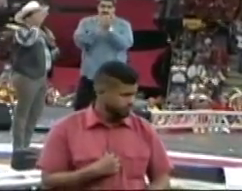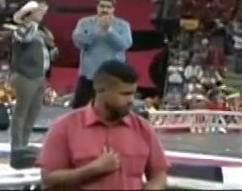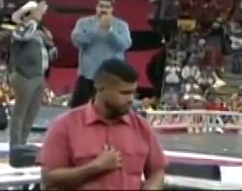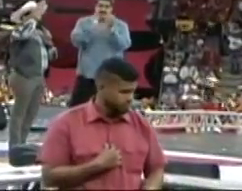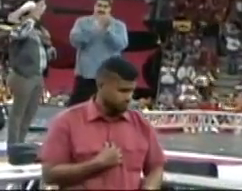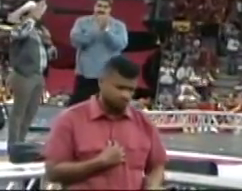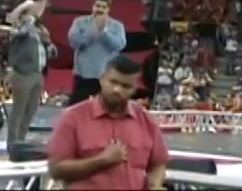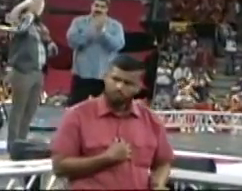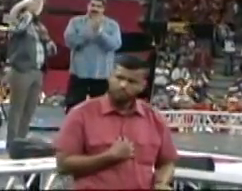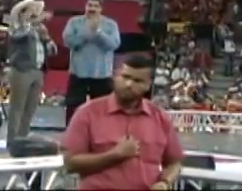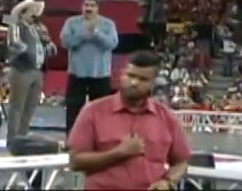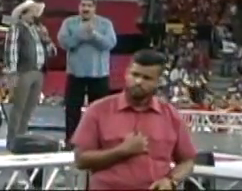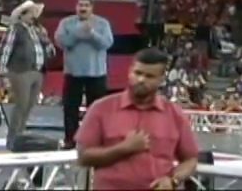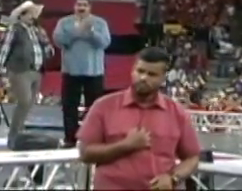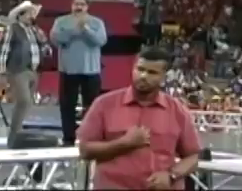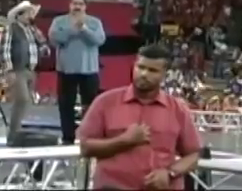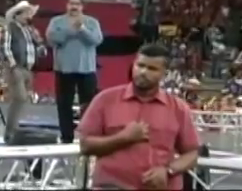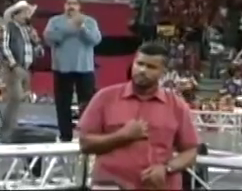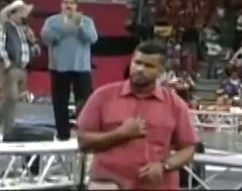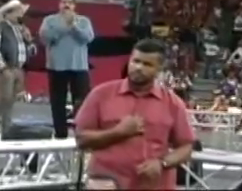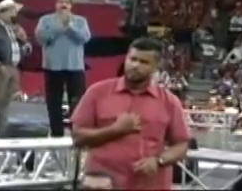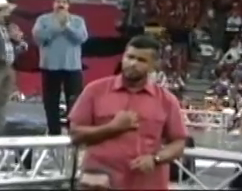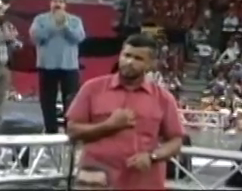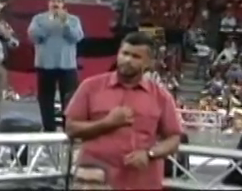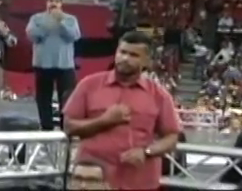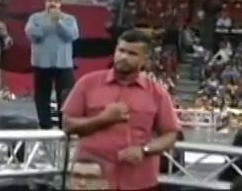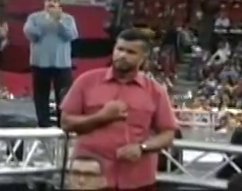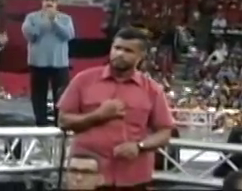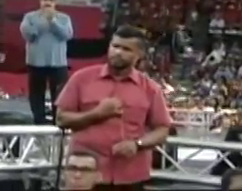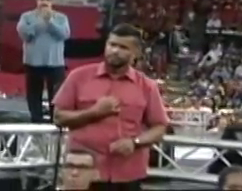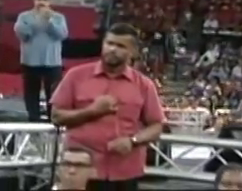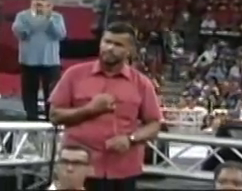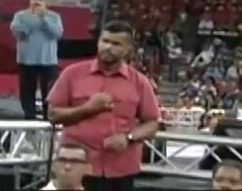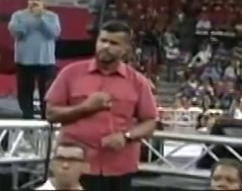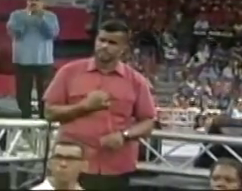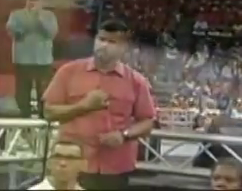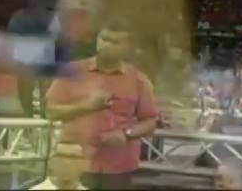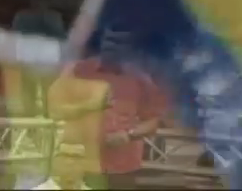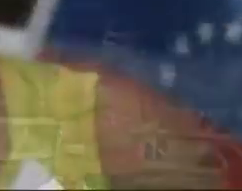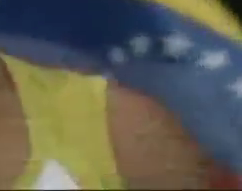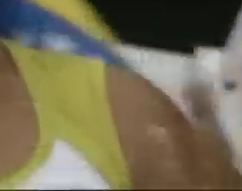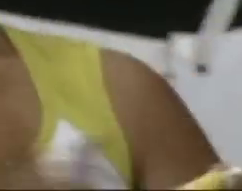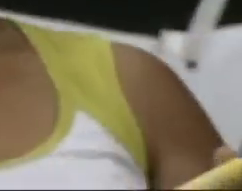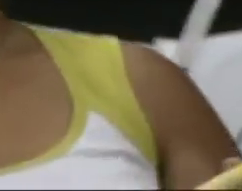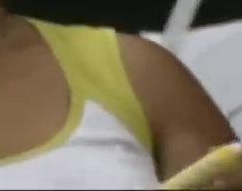es tiempo de comenzar, de comenzar, sin idas y sin